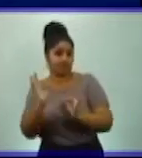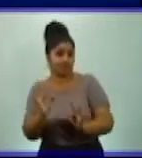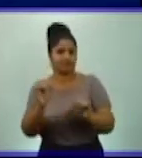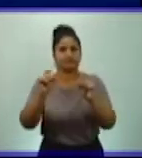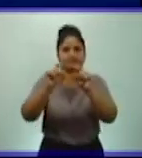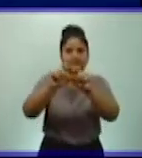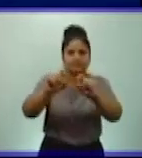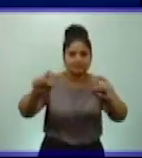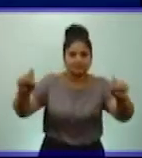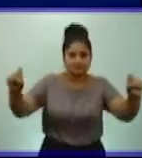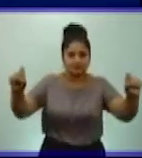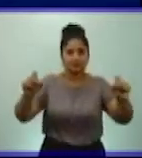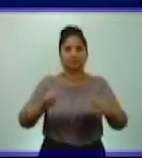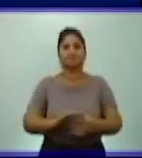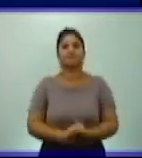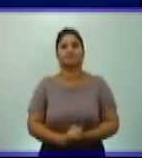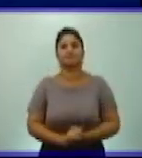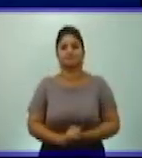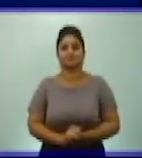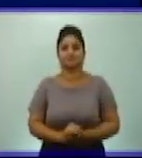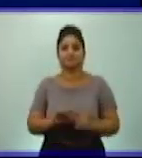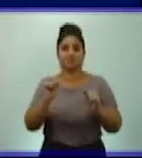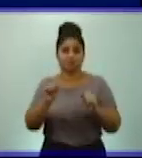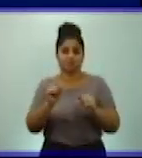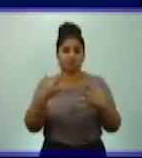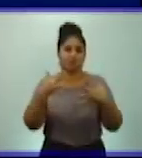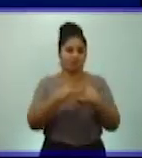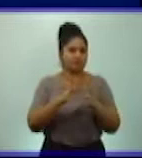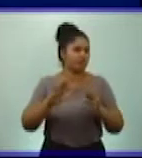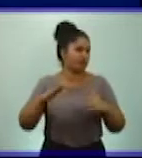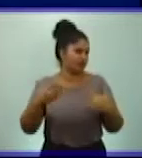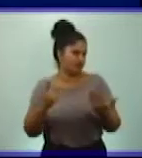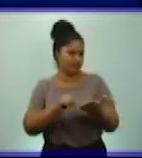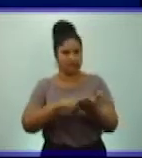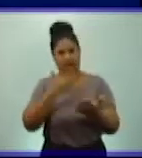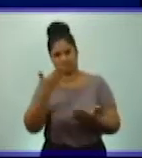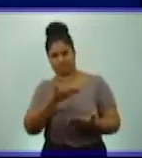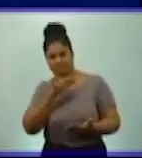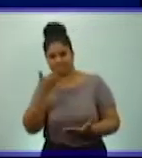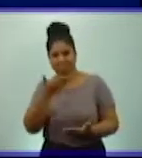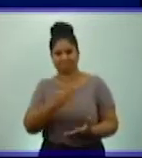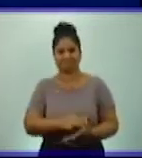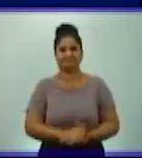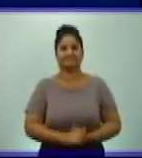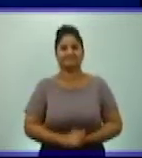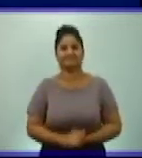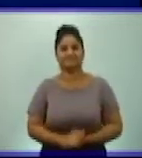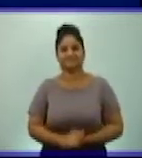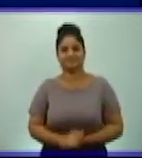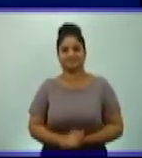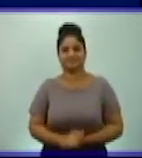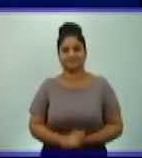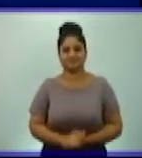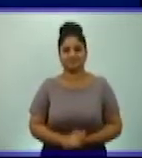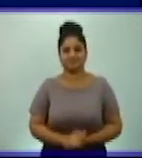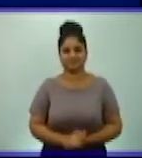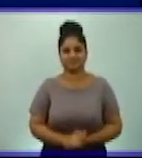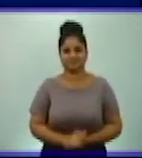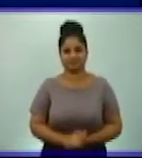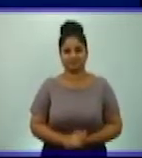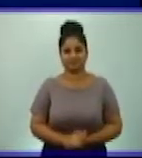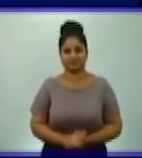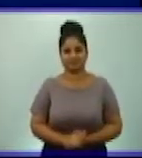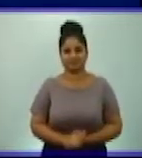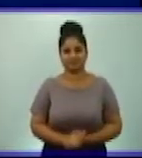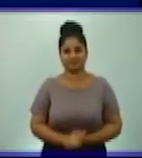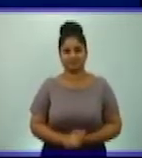el título de un poema para poder dilucidar su significado, su tema. En este caso,